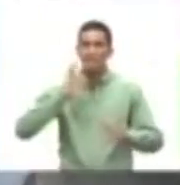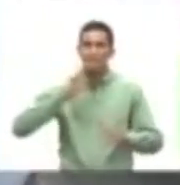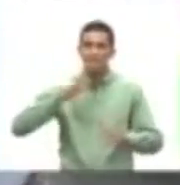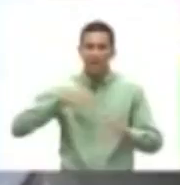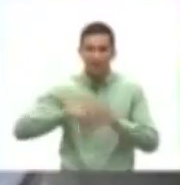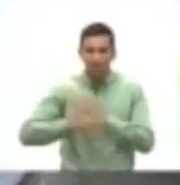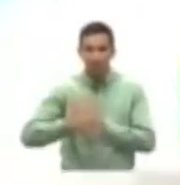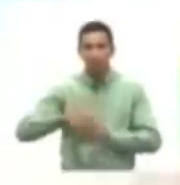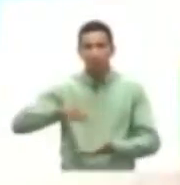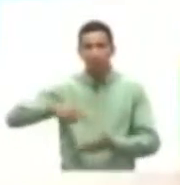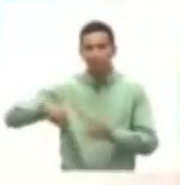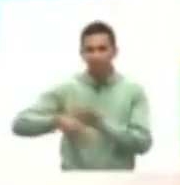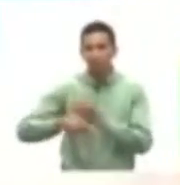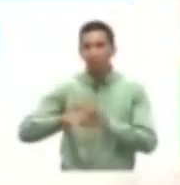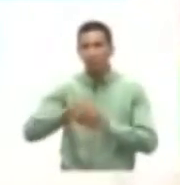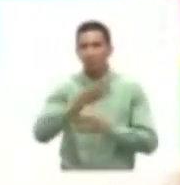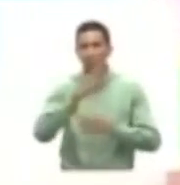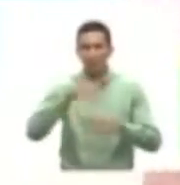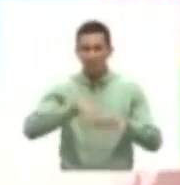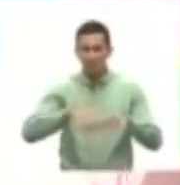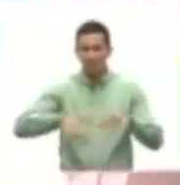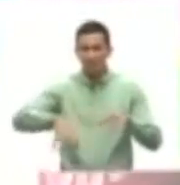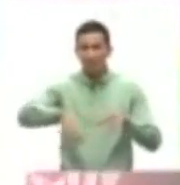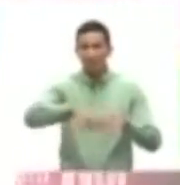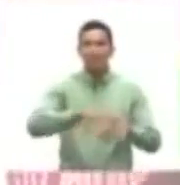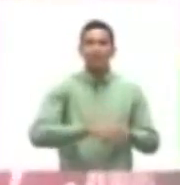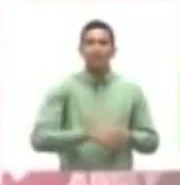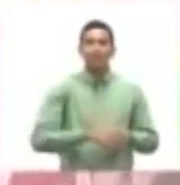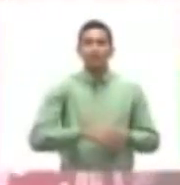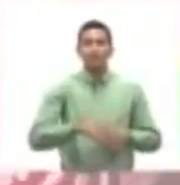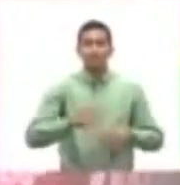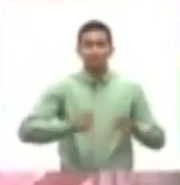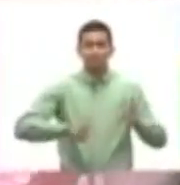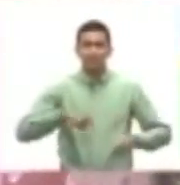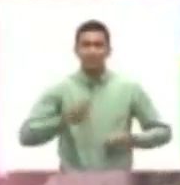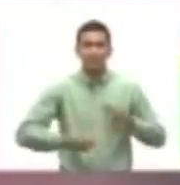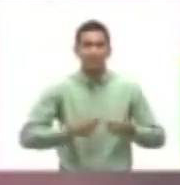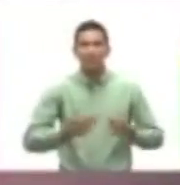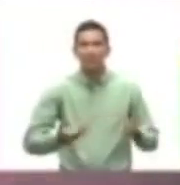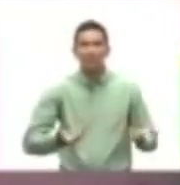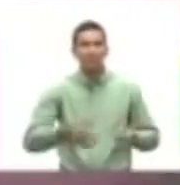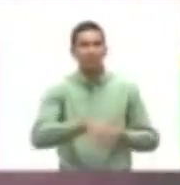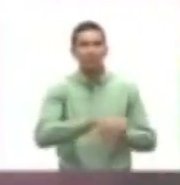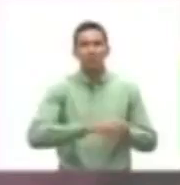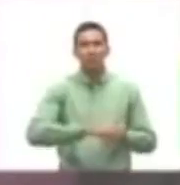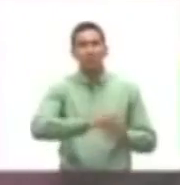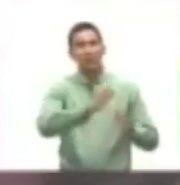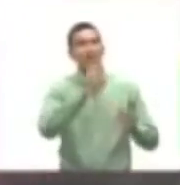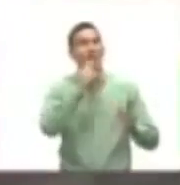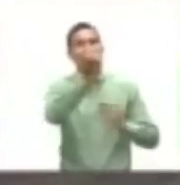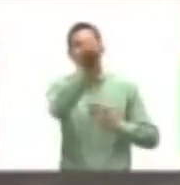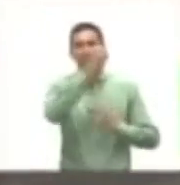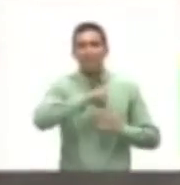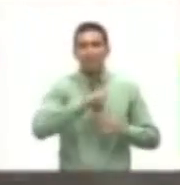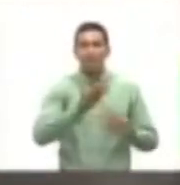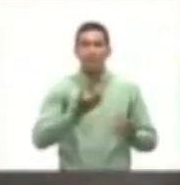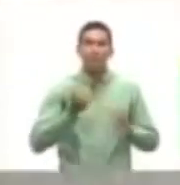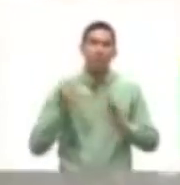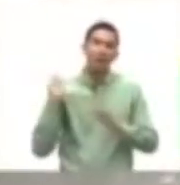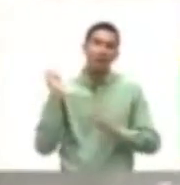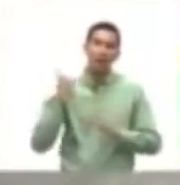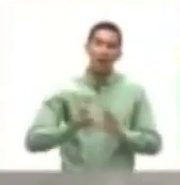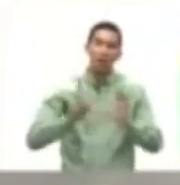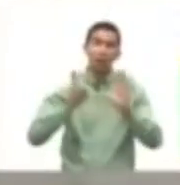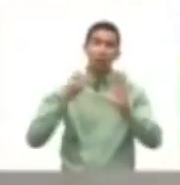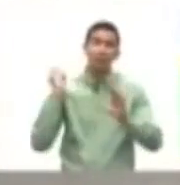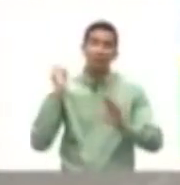de Barranquilla. Los comerciantes aseguran que ya no pueden más con esta situación de abandono en la que han vivido por más de 7 años.